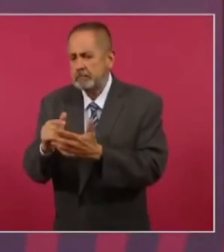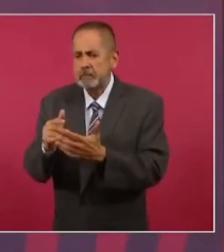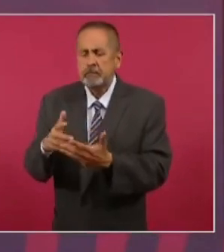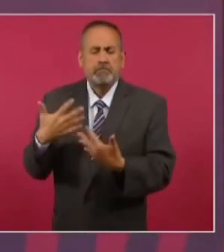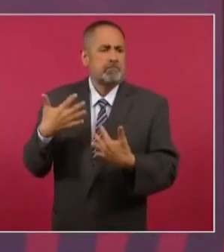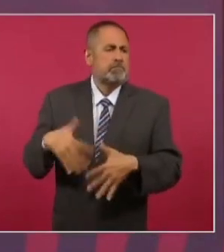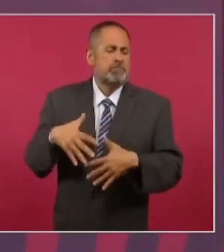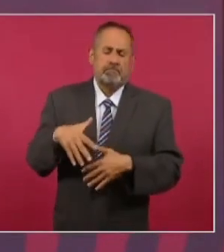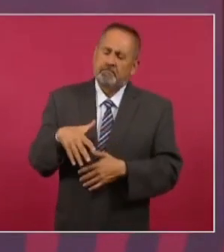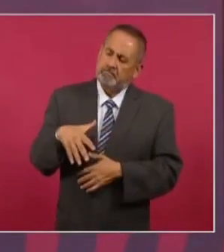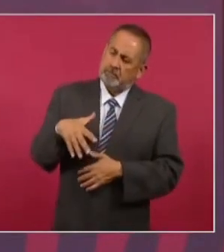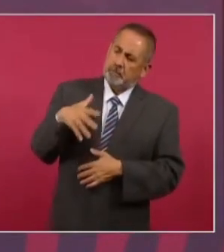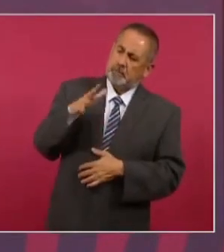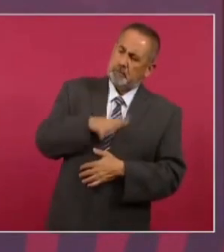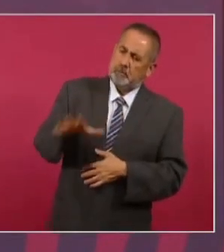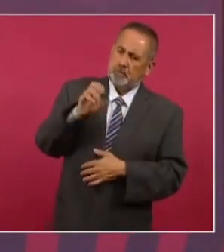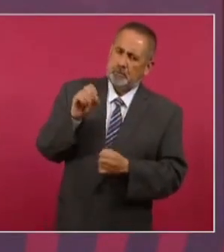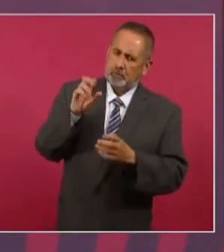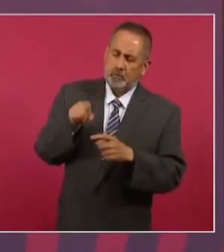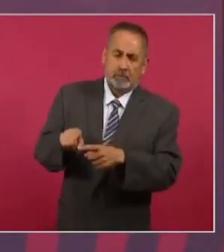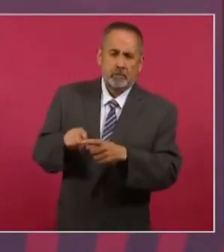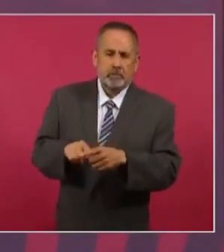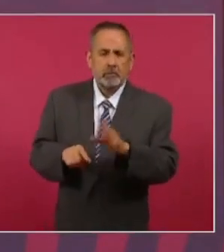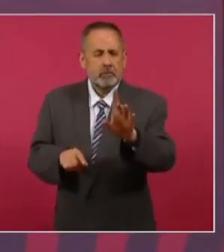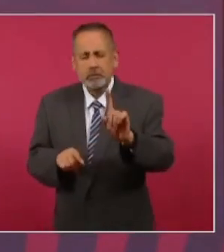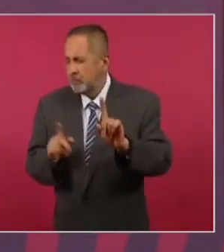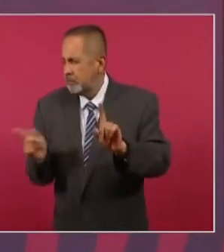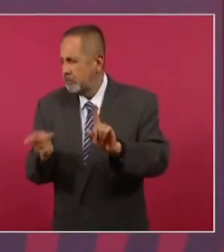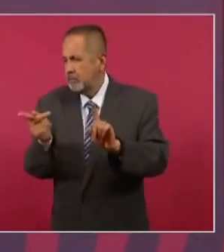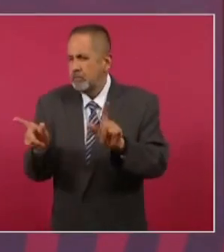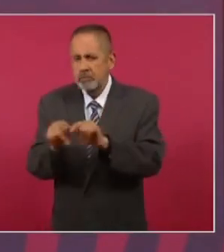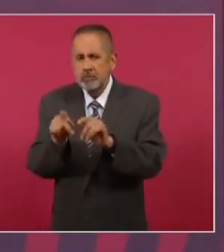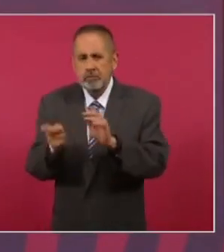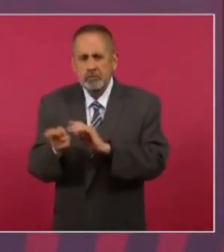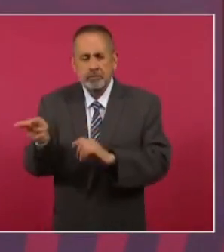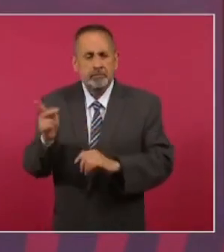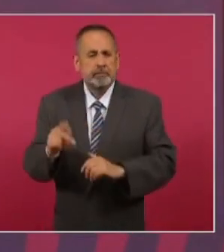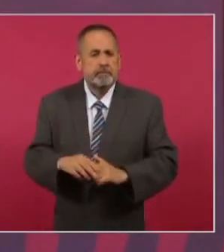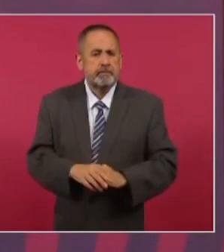a ver te hago una pregunta